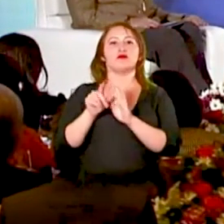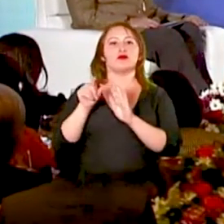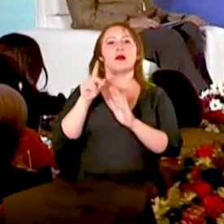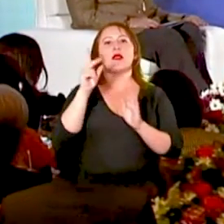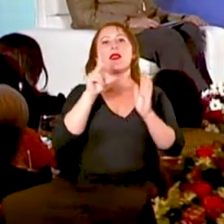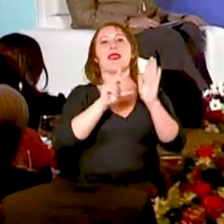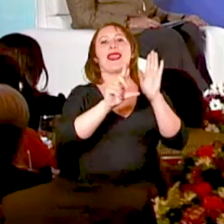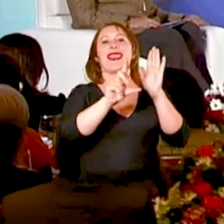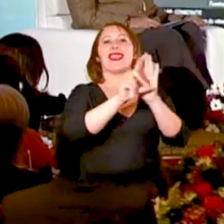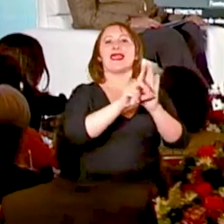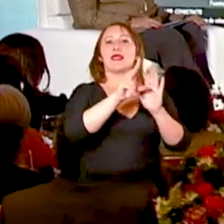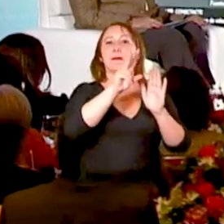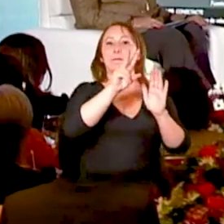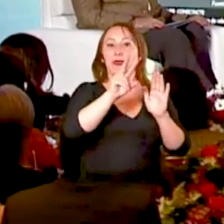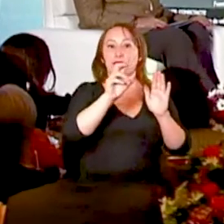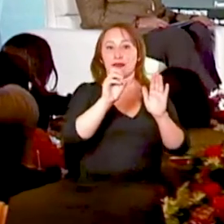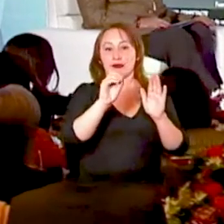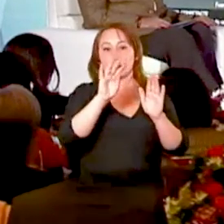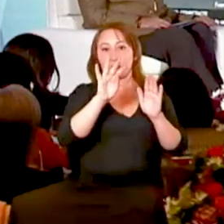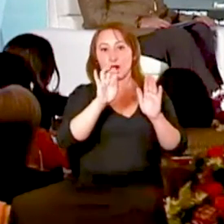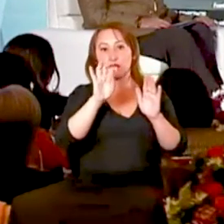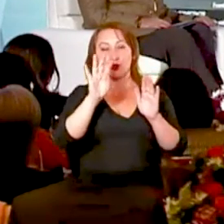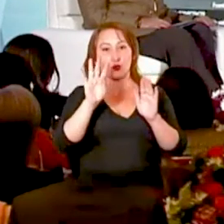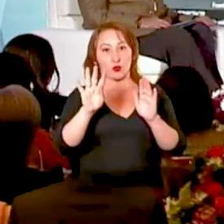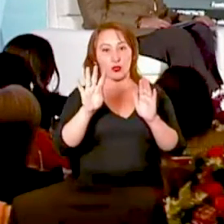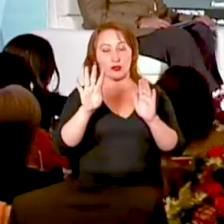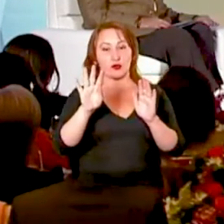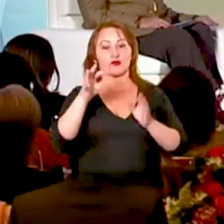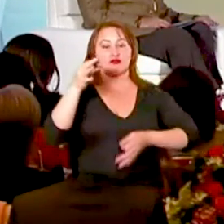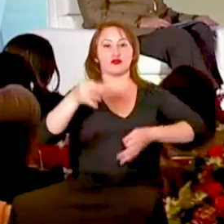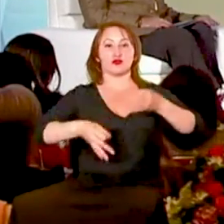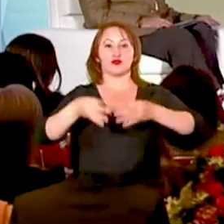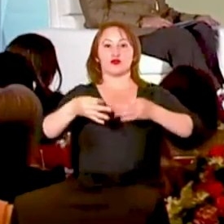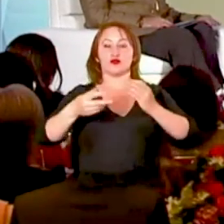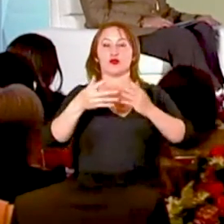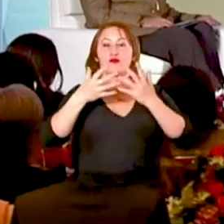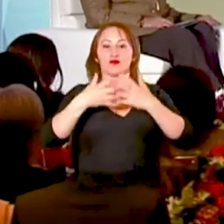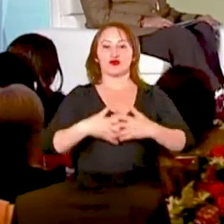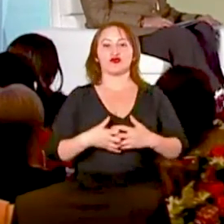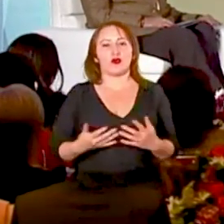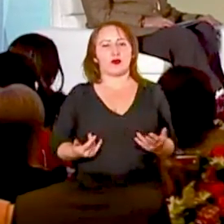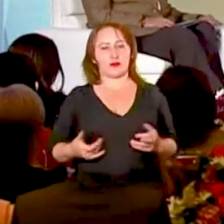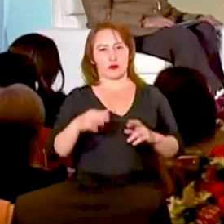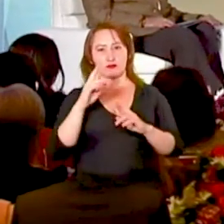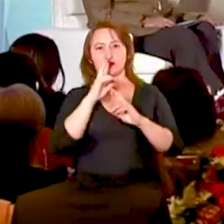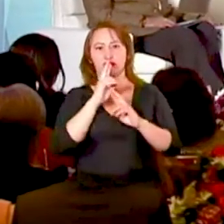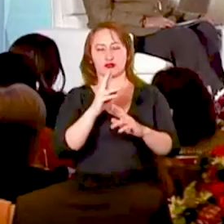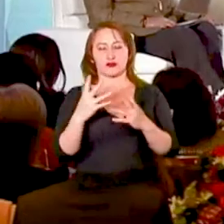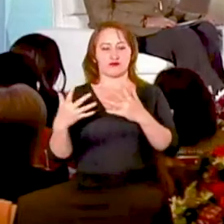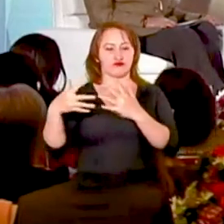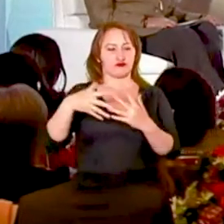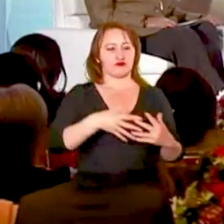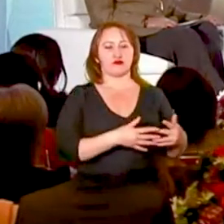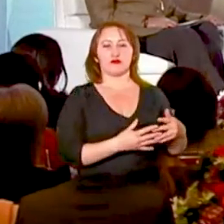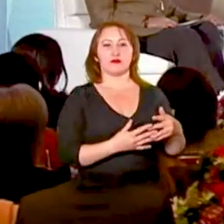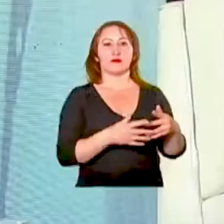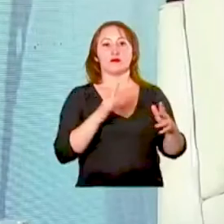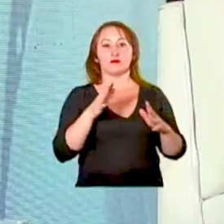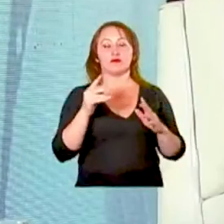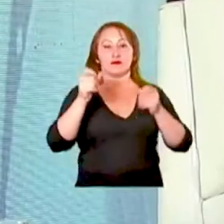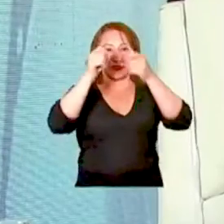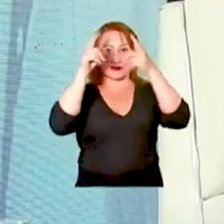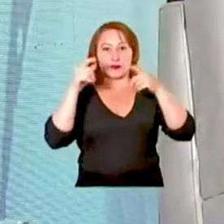ley 2094 con esa atribución de función jurisdiccional como una respuesta de armonización del